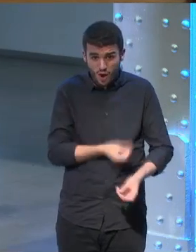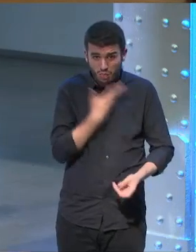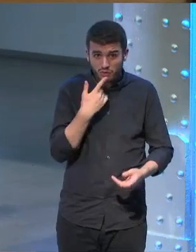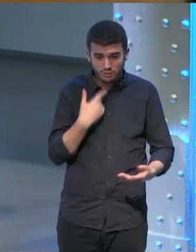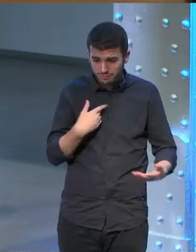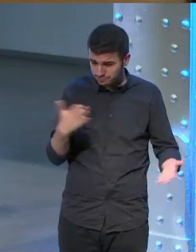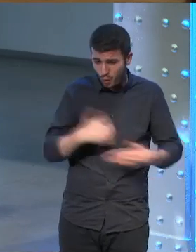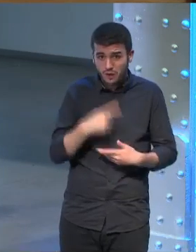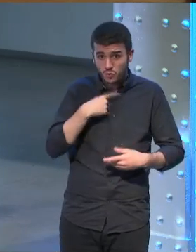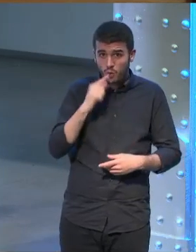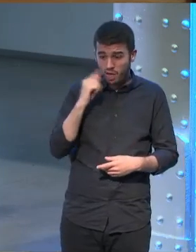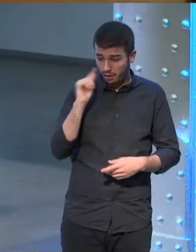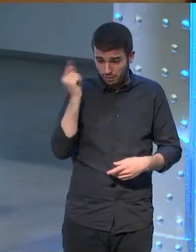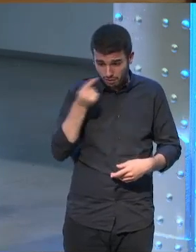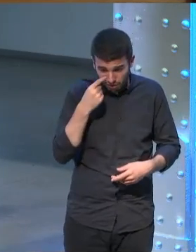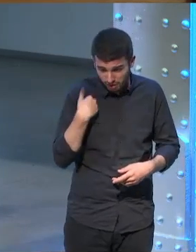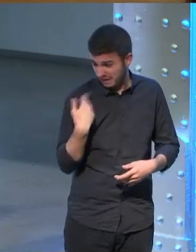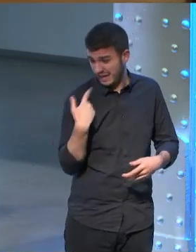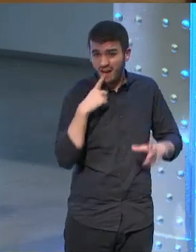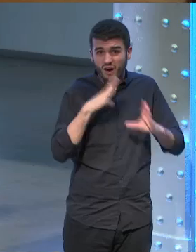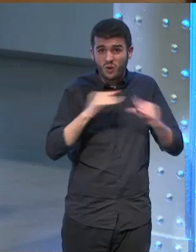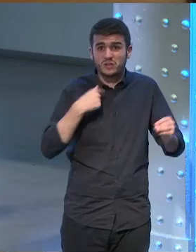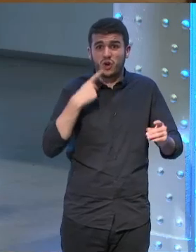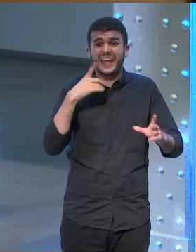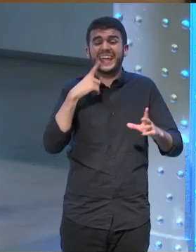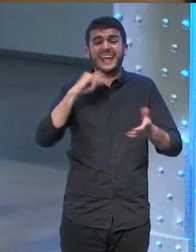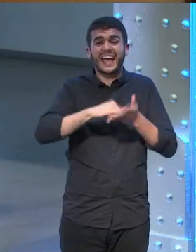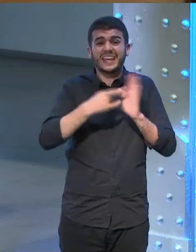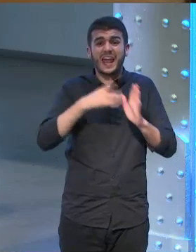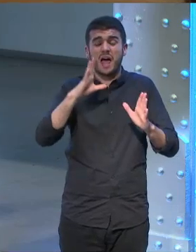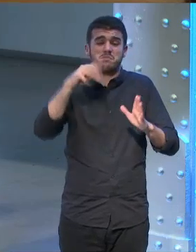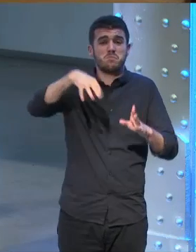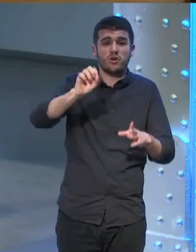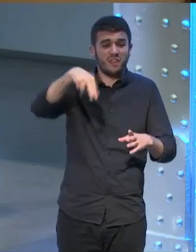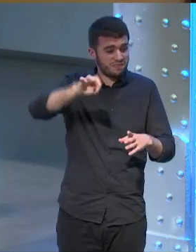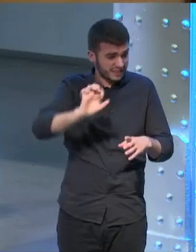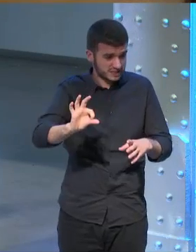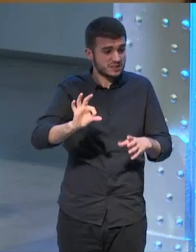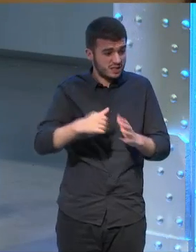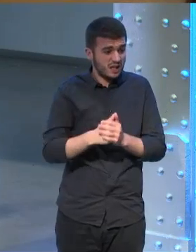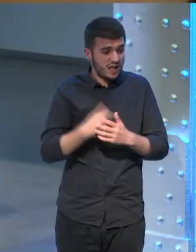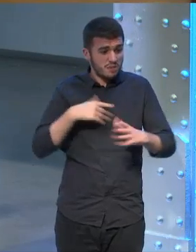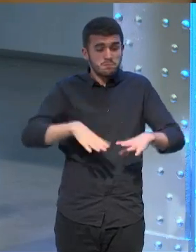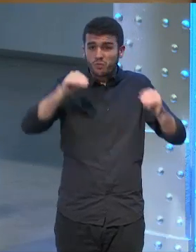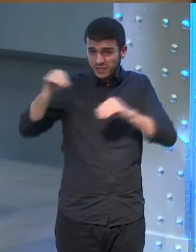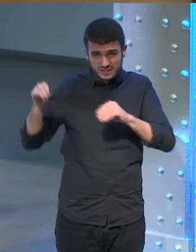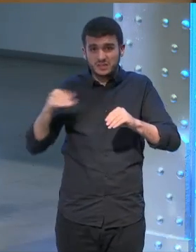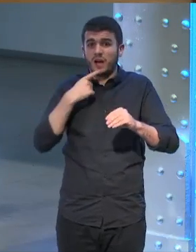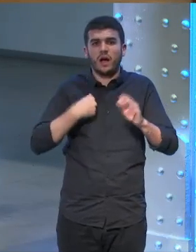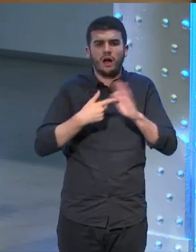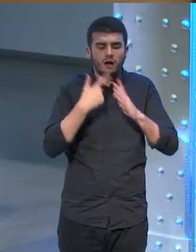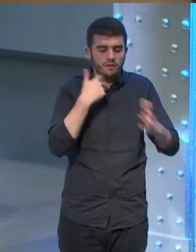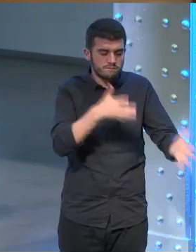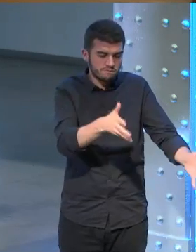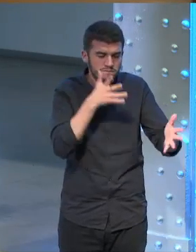yo he descubierto que me encanta. Luego en mi carrera soy ingeniera de montes, hay 2 ramas, y he encajado más en la rama de industrias. Me